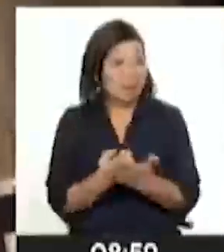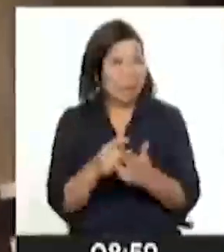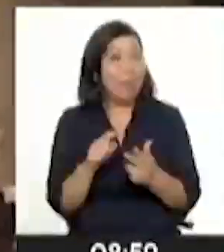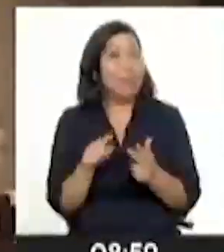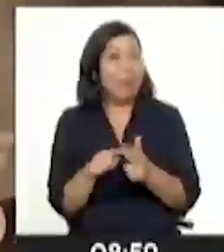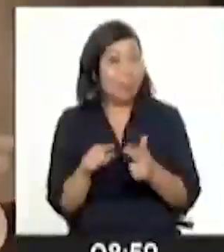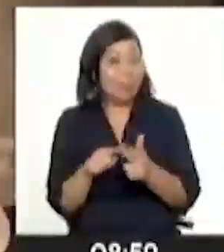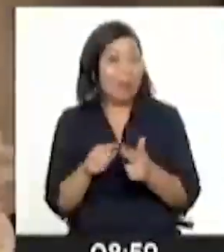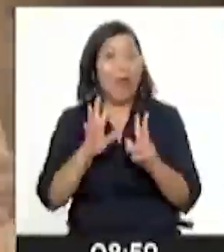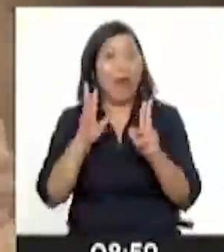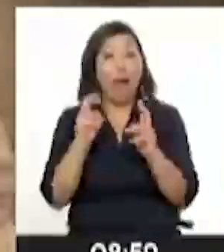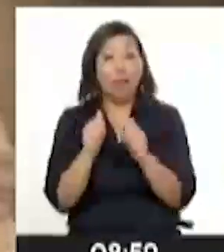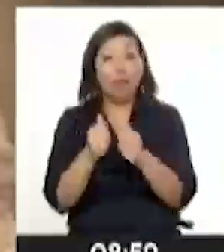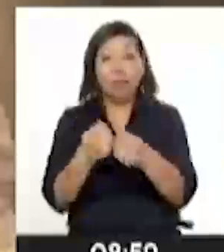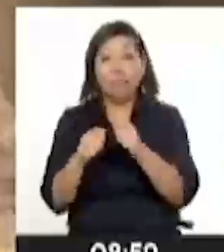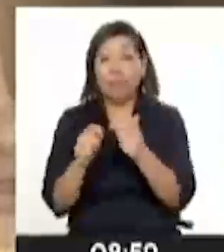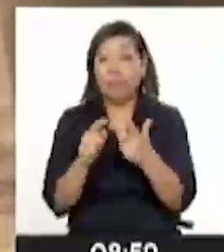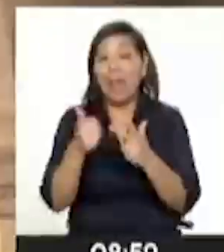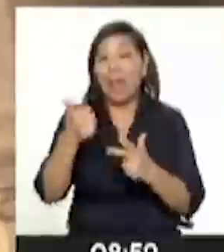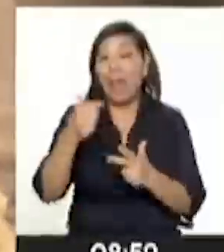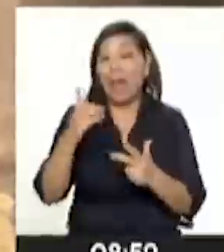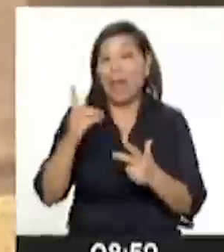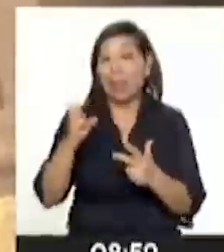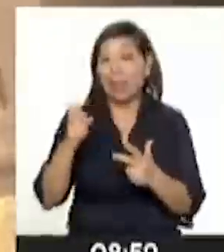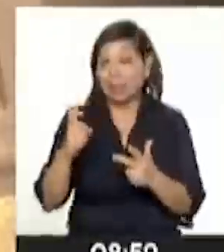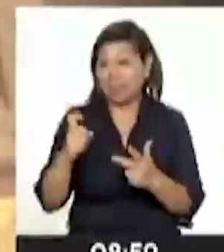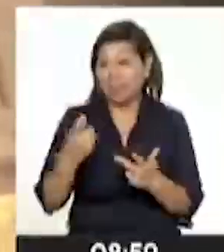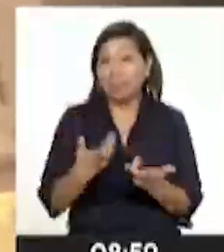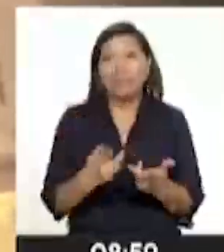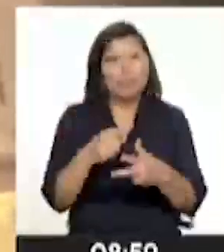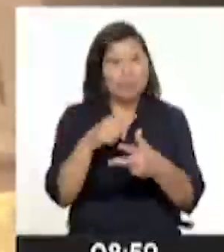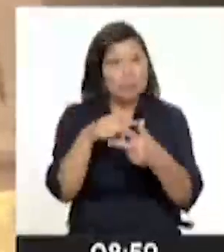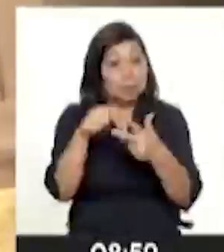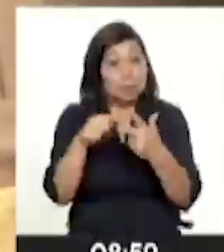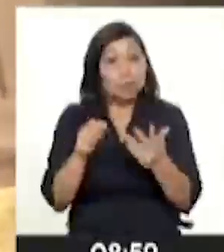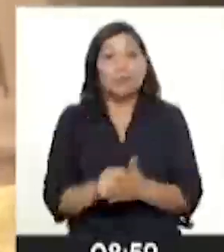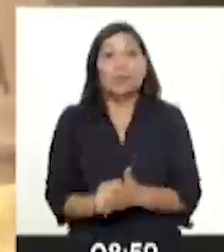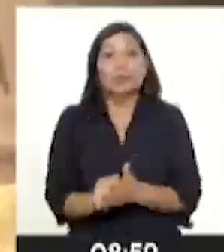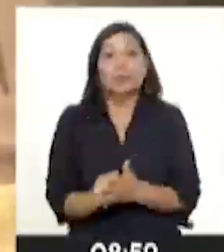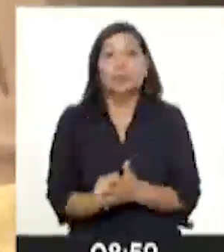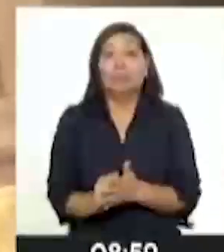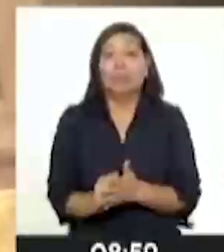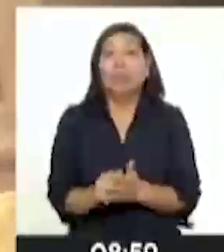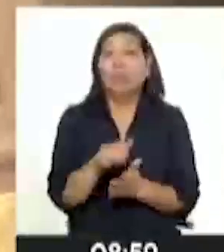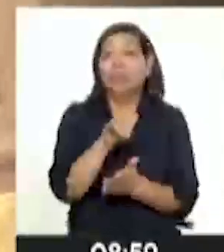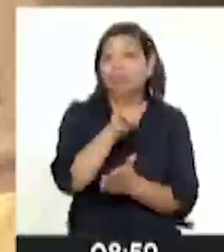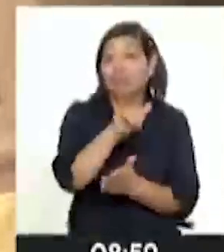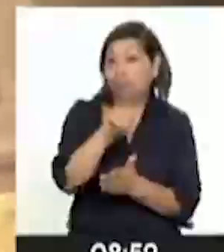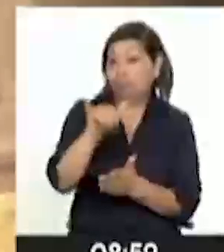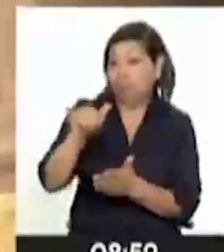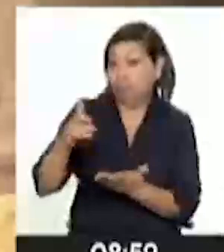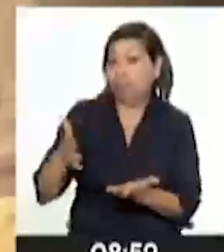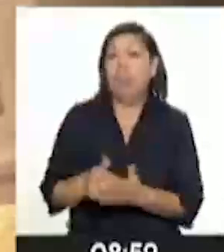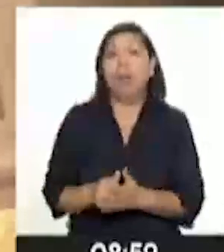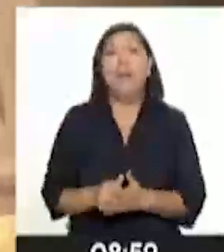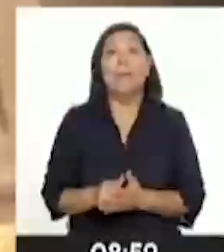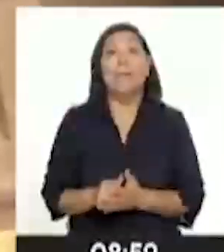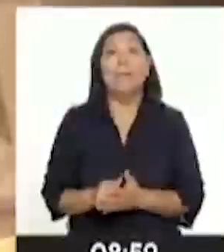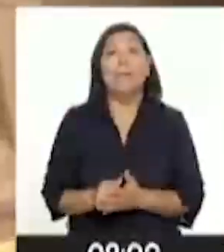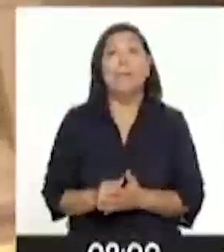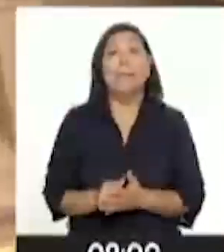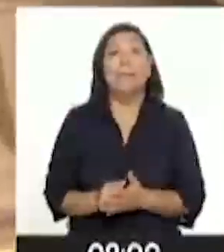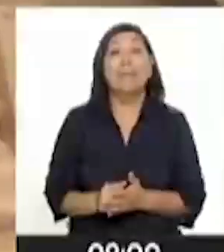también la Asociación de Exportadores. Y que involucra además diversas actividades, una pequeña gira, explicaba el ministro